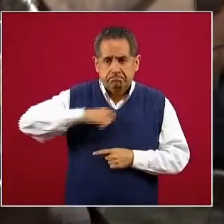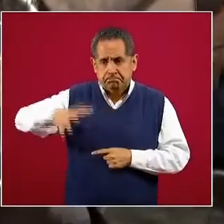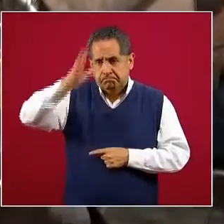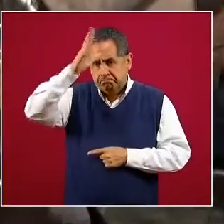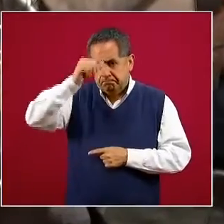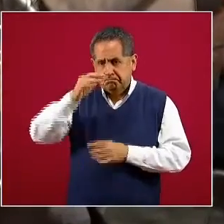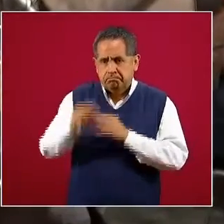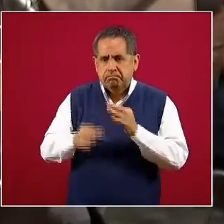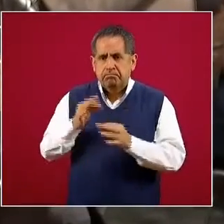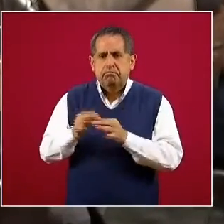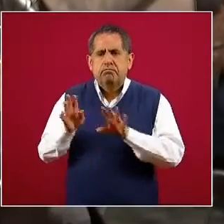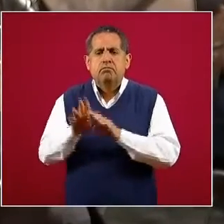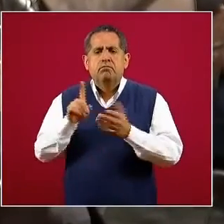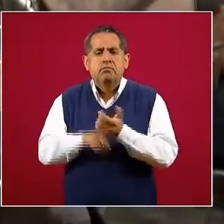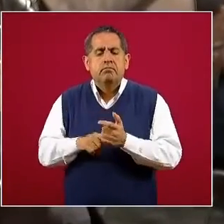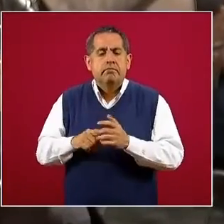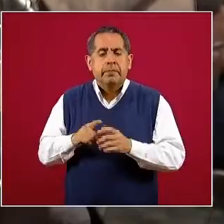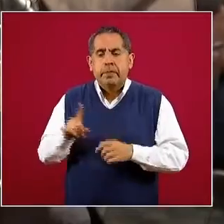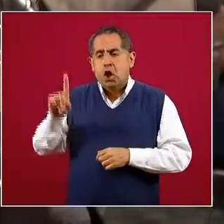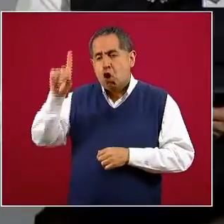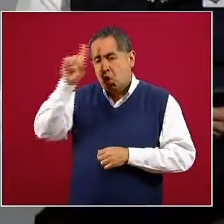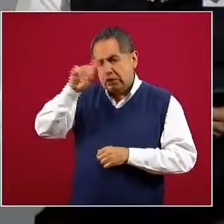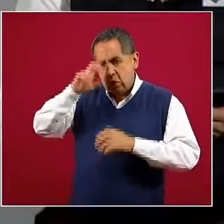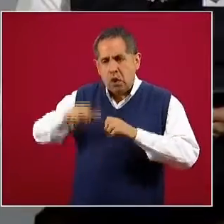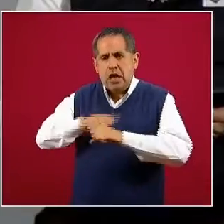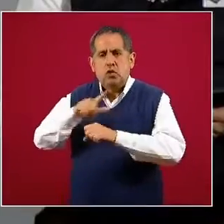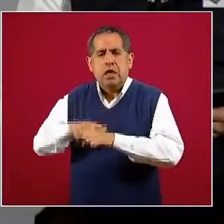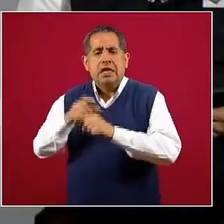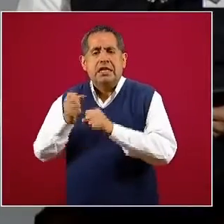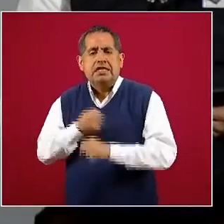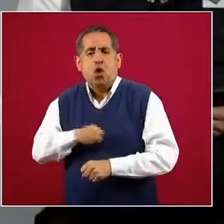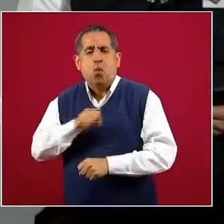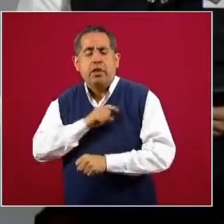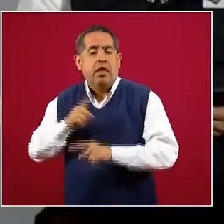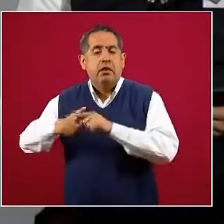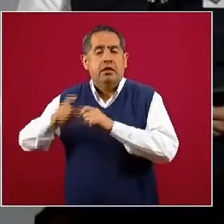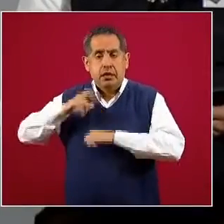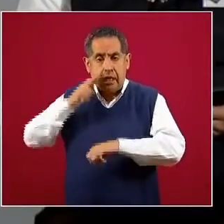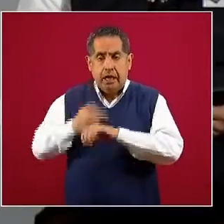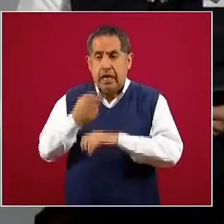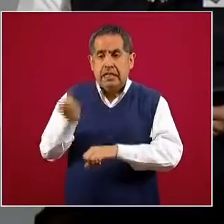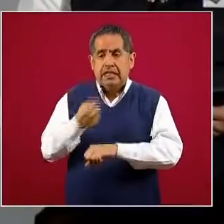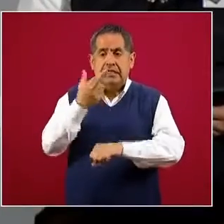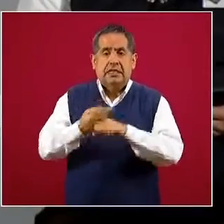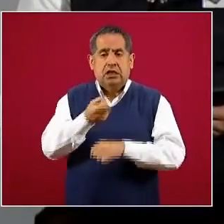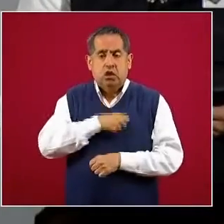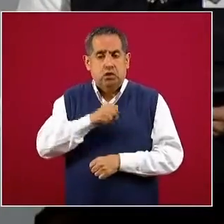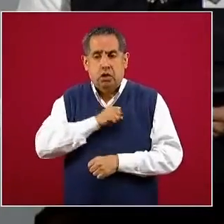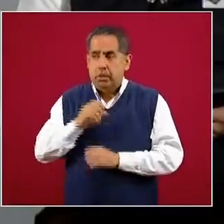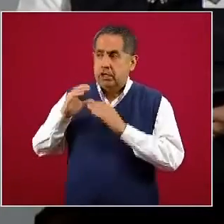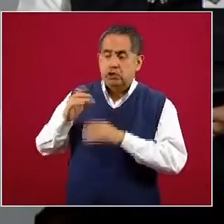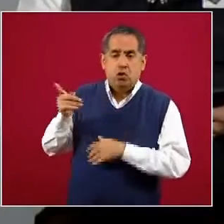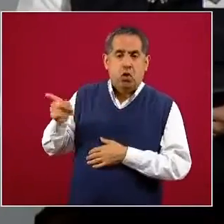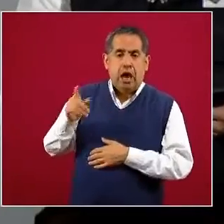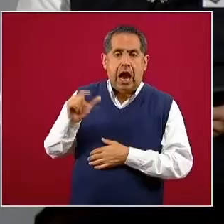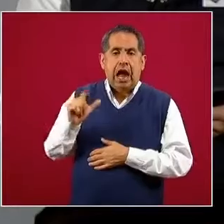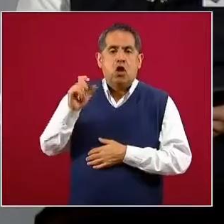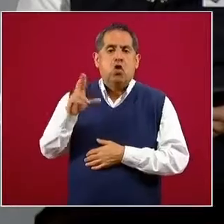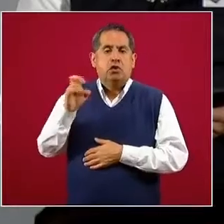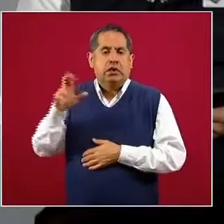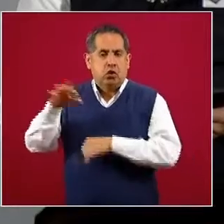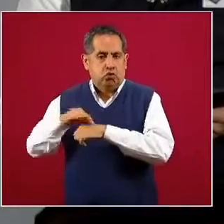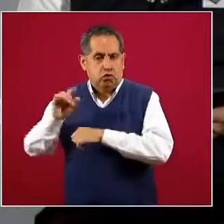de infraestructura de nivel central está realizando todo lo que corresponde en términos de trámites. Ha habido